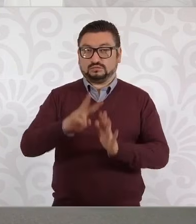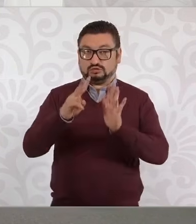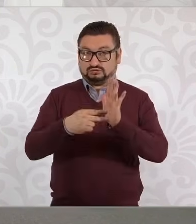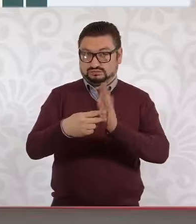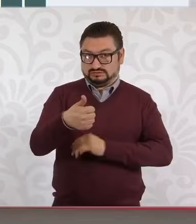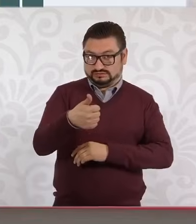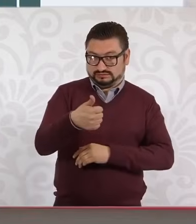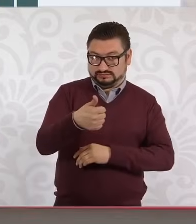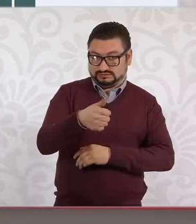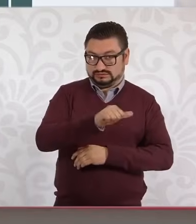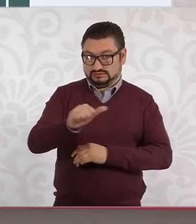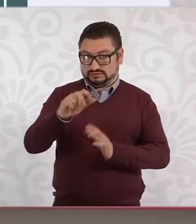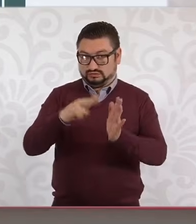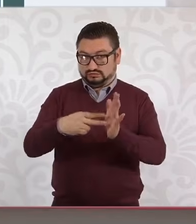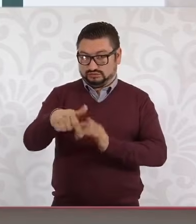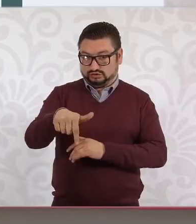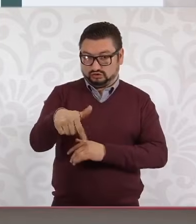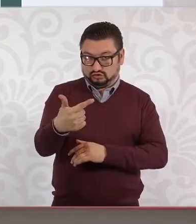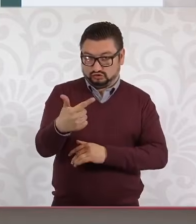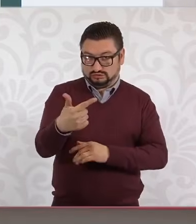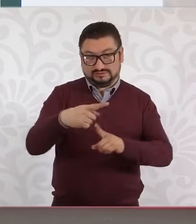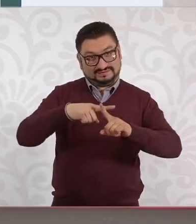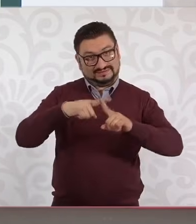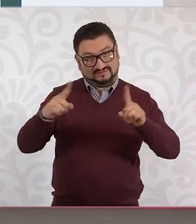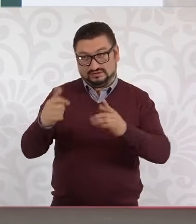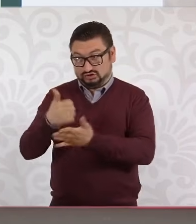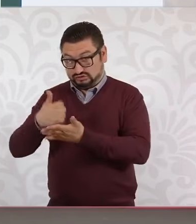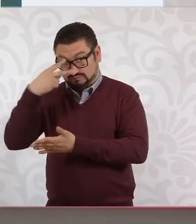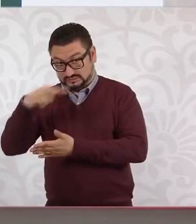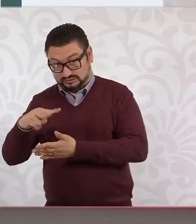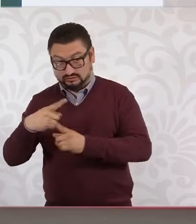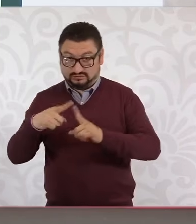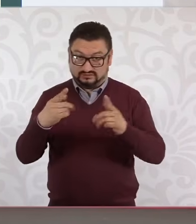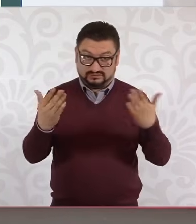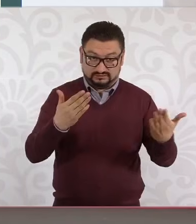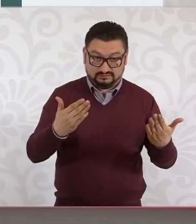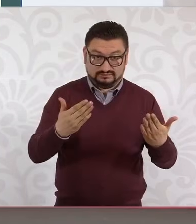¿2006 a 2012, a diferencia de la ciudad?